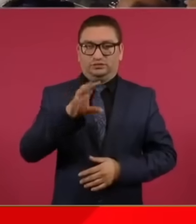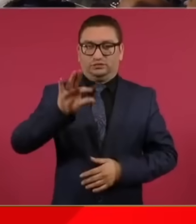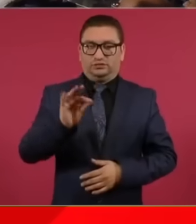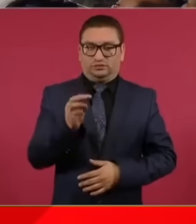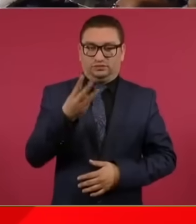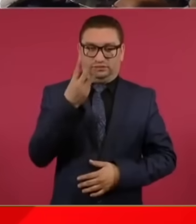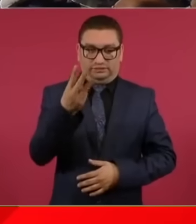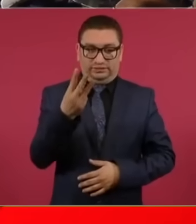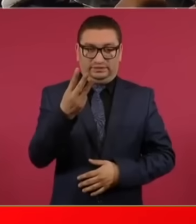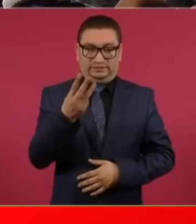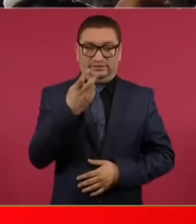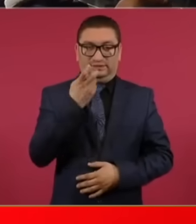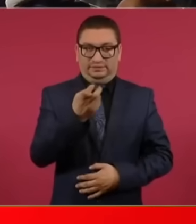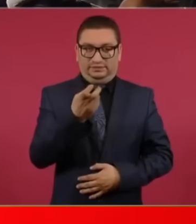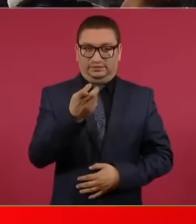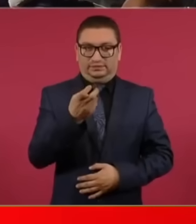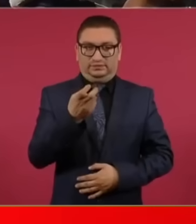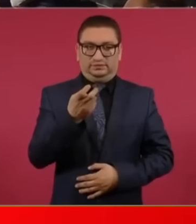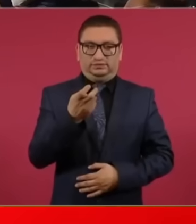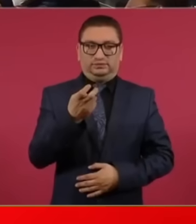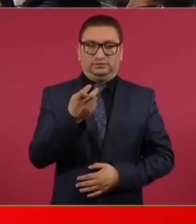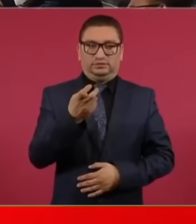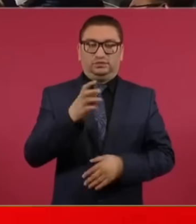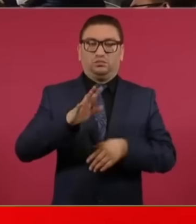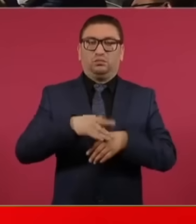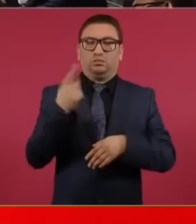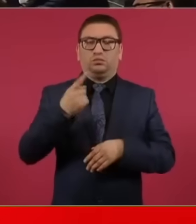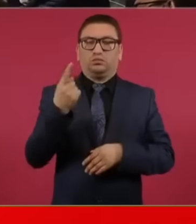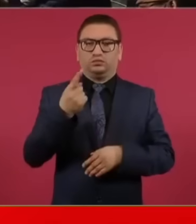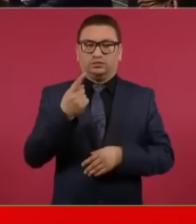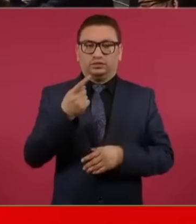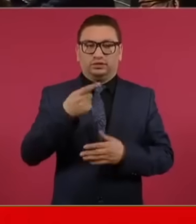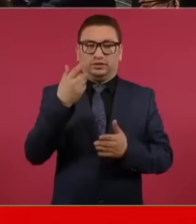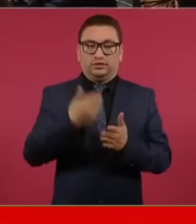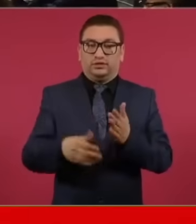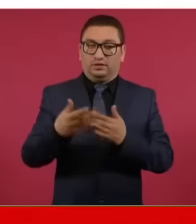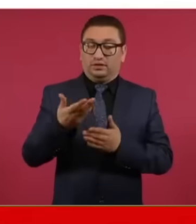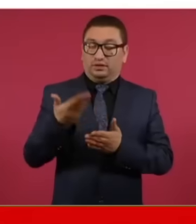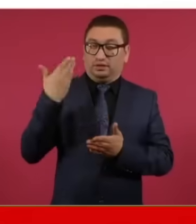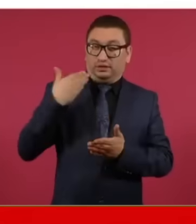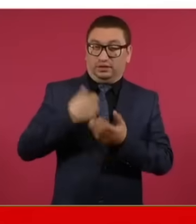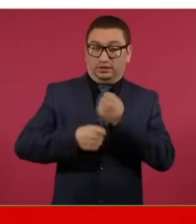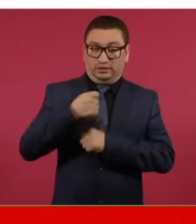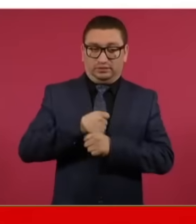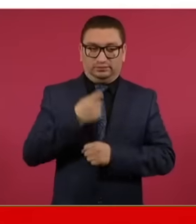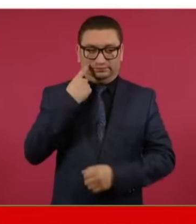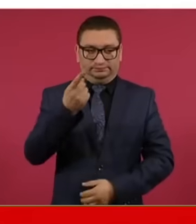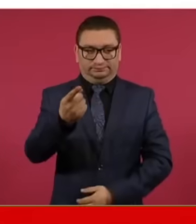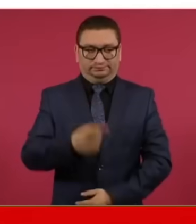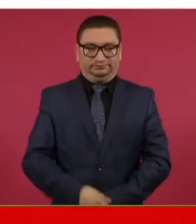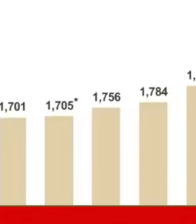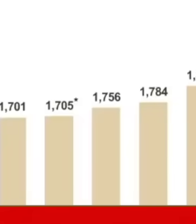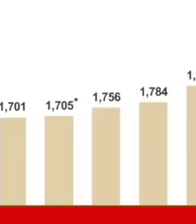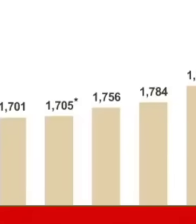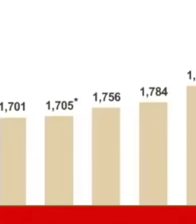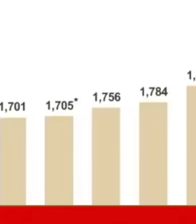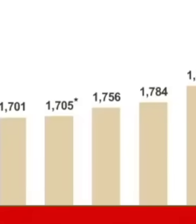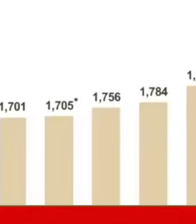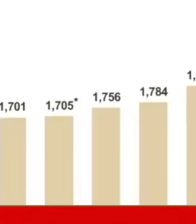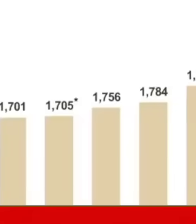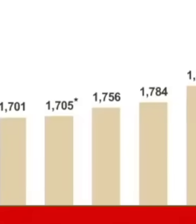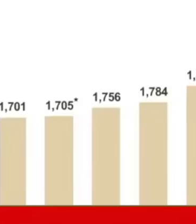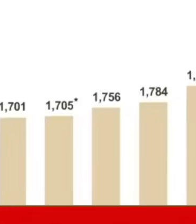3,343,000. Esto se debe porque aquí, unos años antes, empezaron